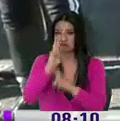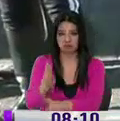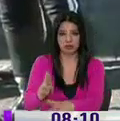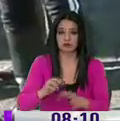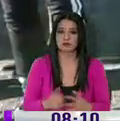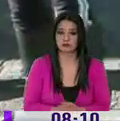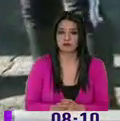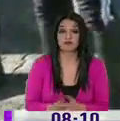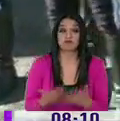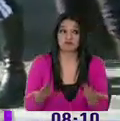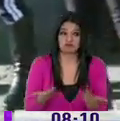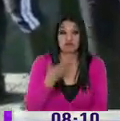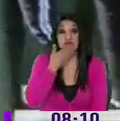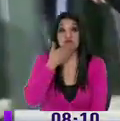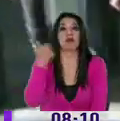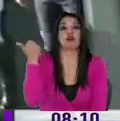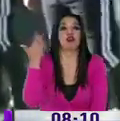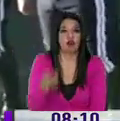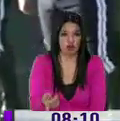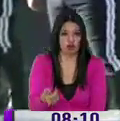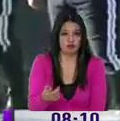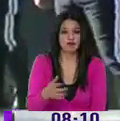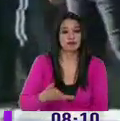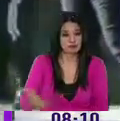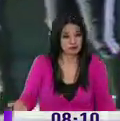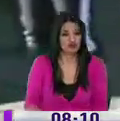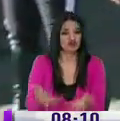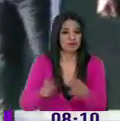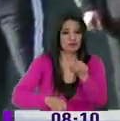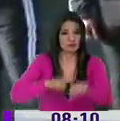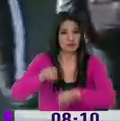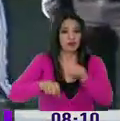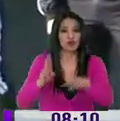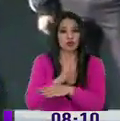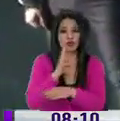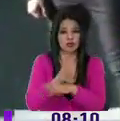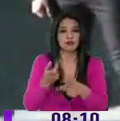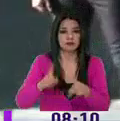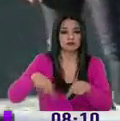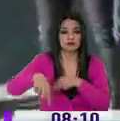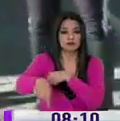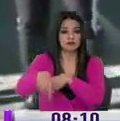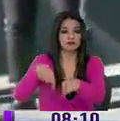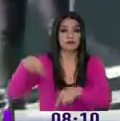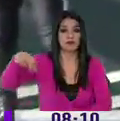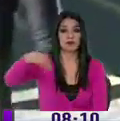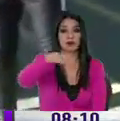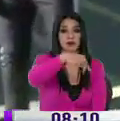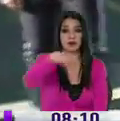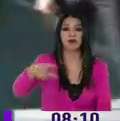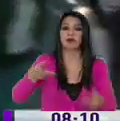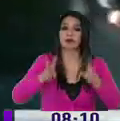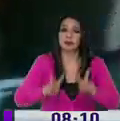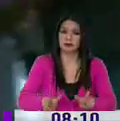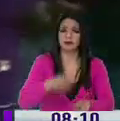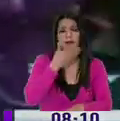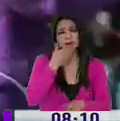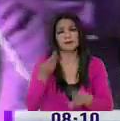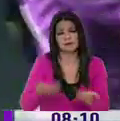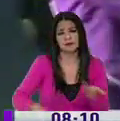vamos a mejorar el sistema, y también vamos a tener mejor señalética para los peatones, así tener una